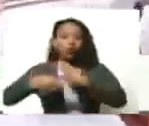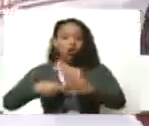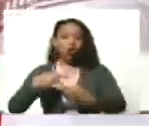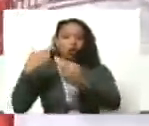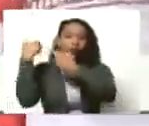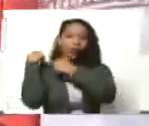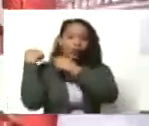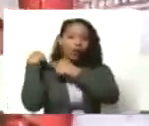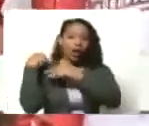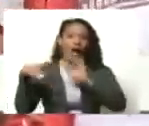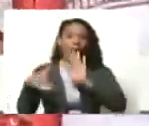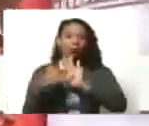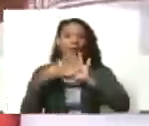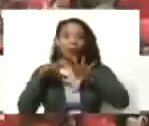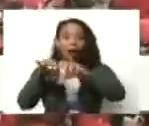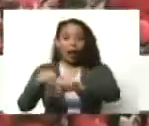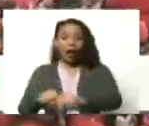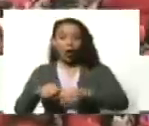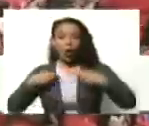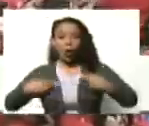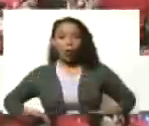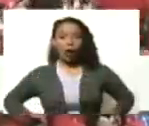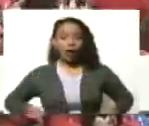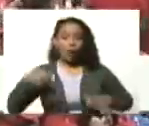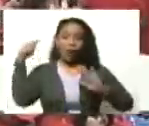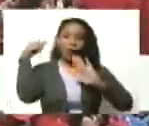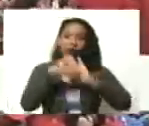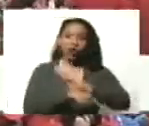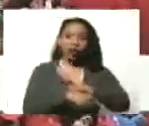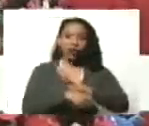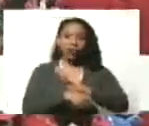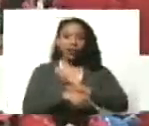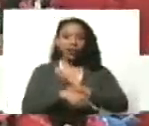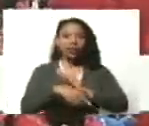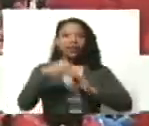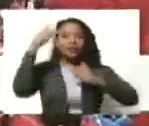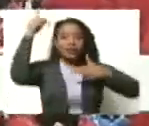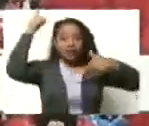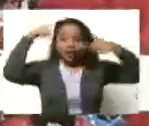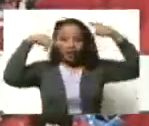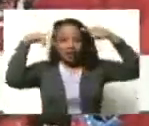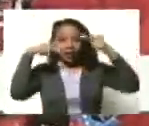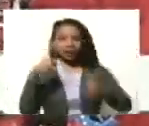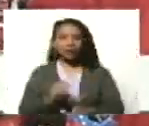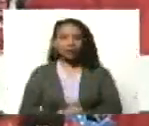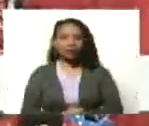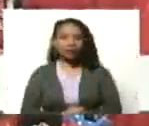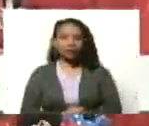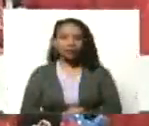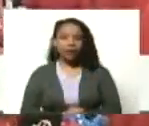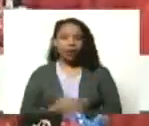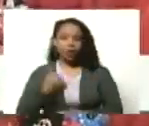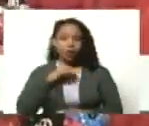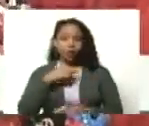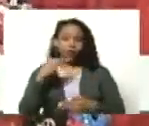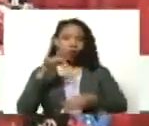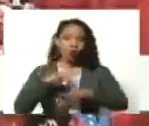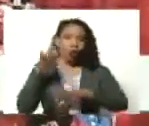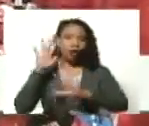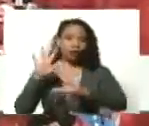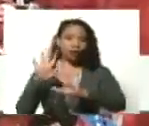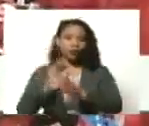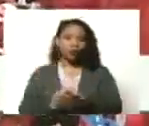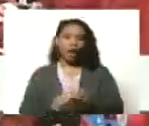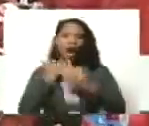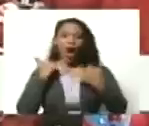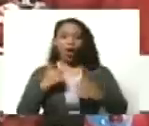revolucionario, antiimperialista, humanista y profundamente chavista. Es lo que nos toca. Ahora,